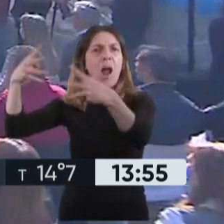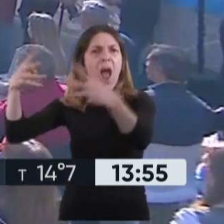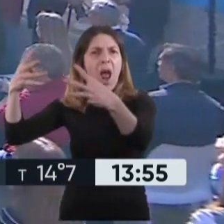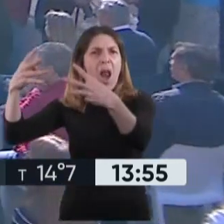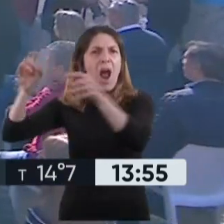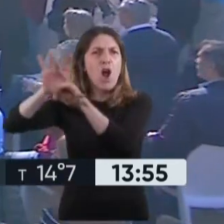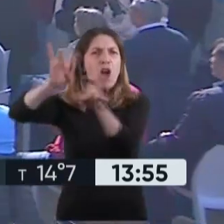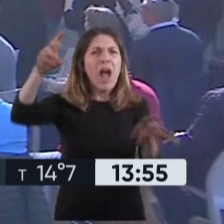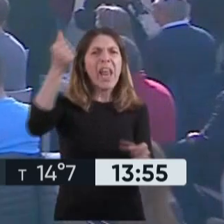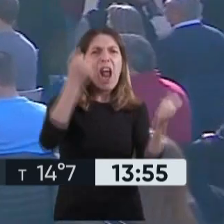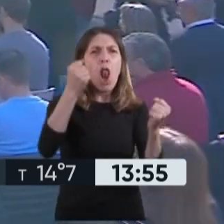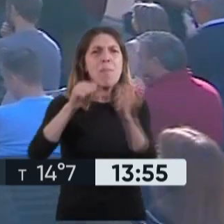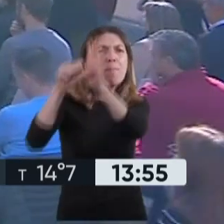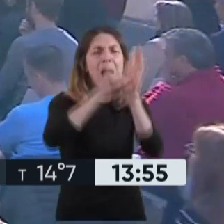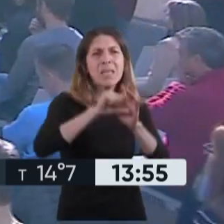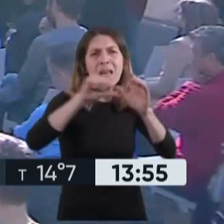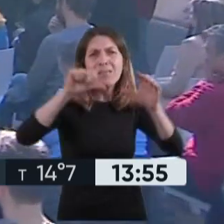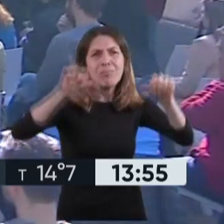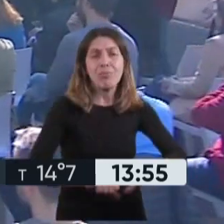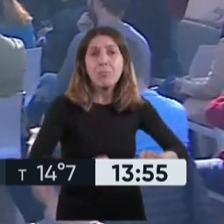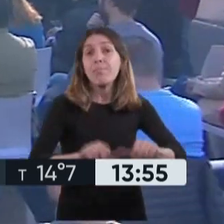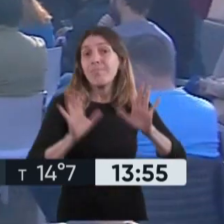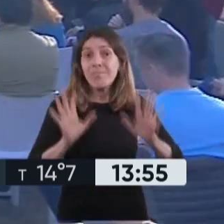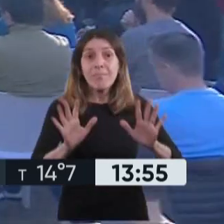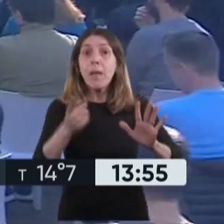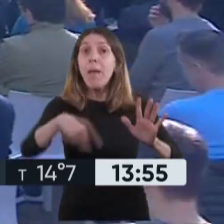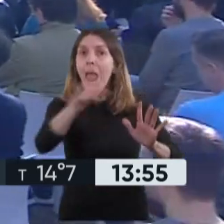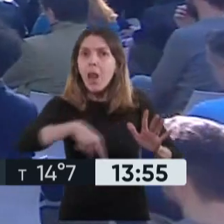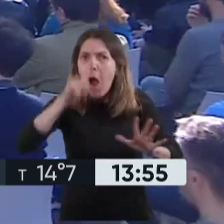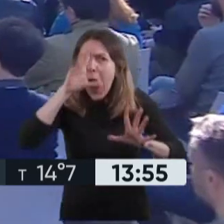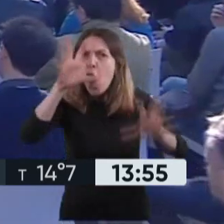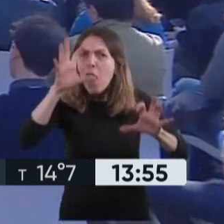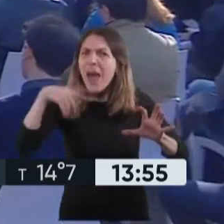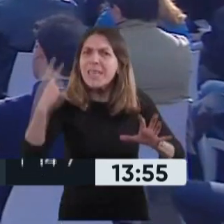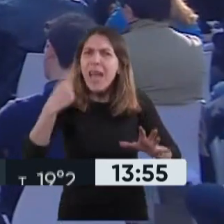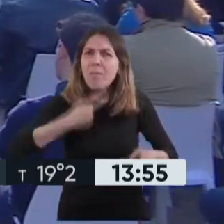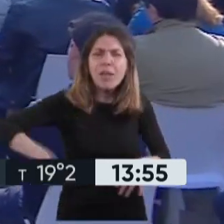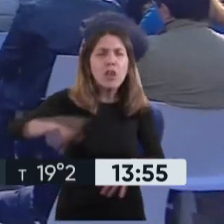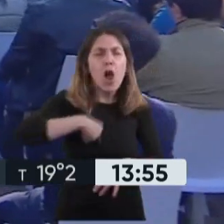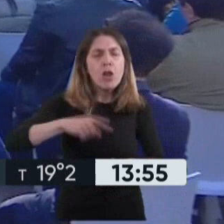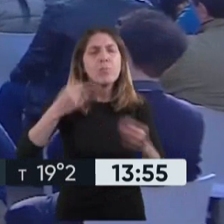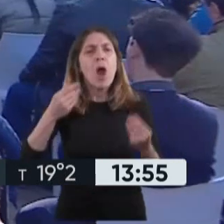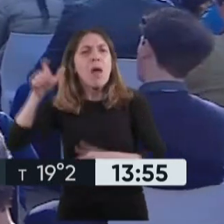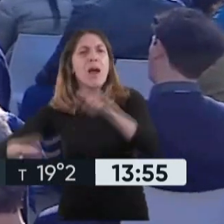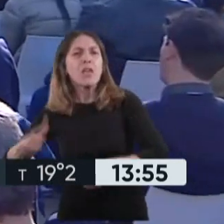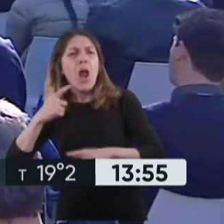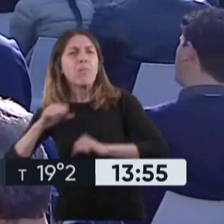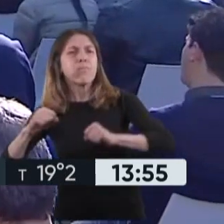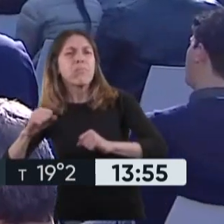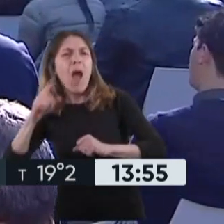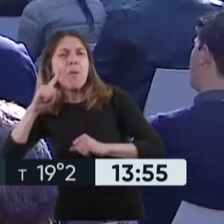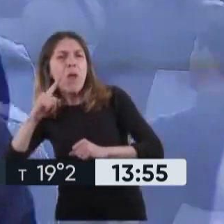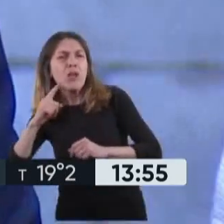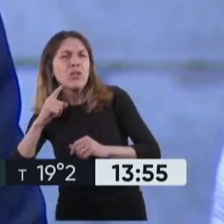todo eso pasa pero lo que nunca hay que olvidar porque muchos siembran desaliento y desean grandes